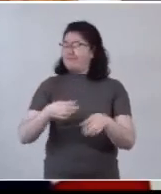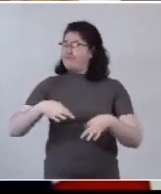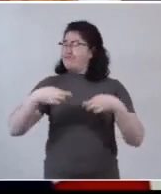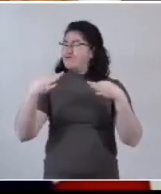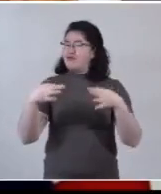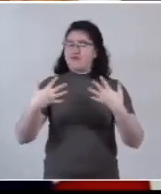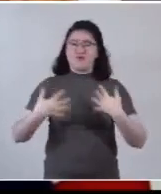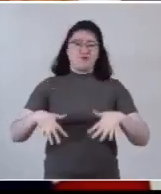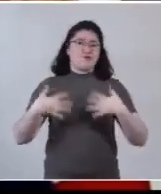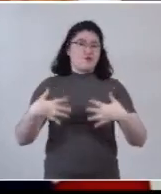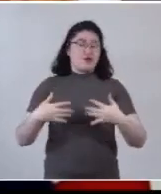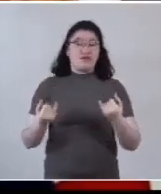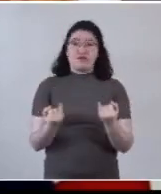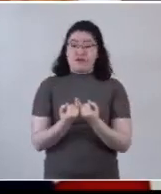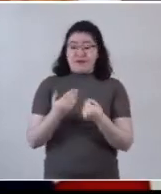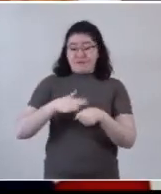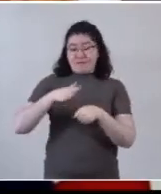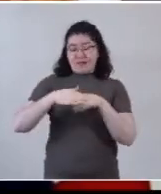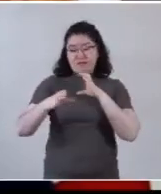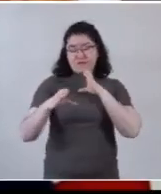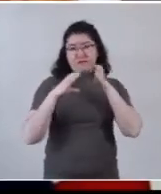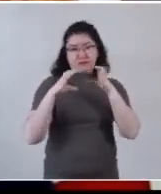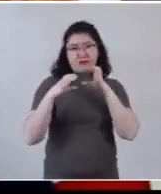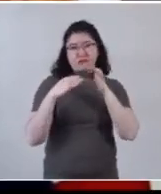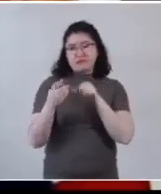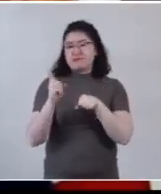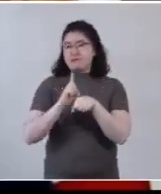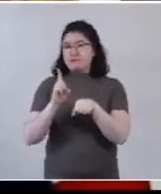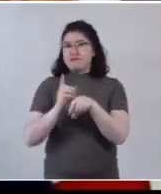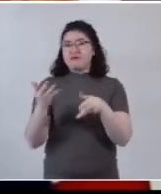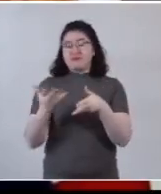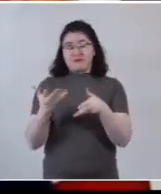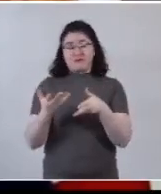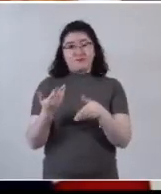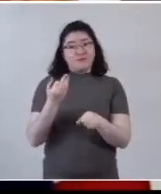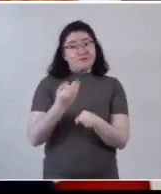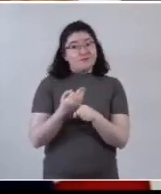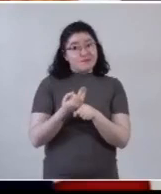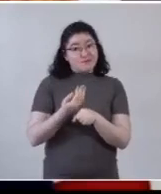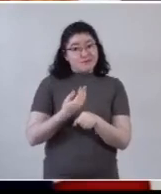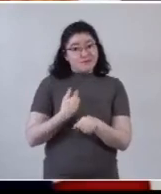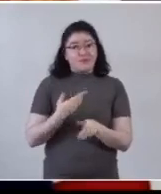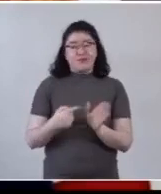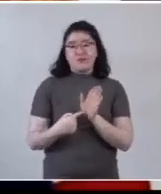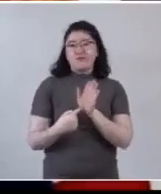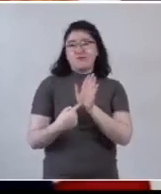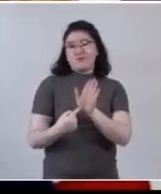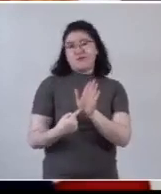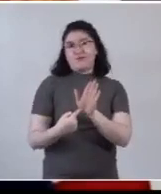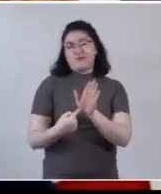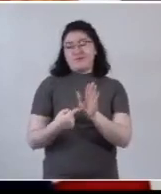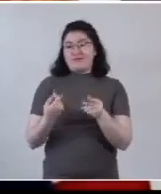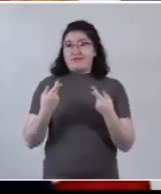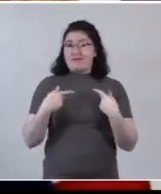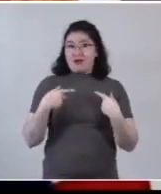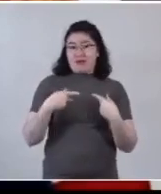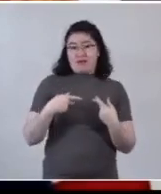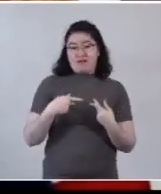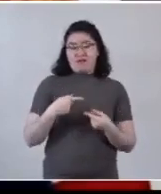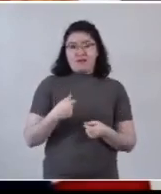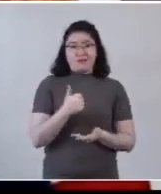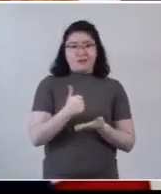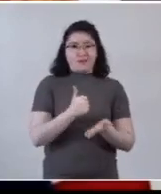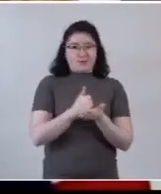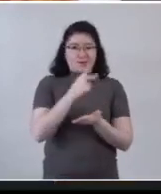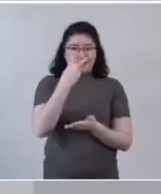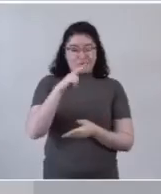cada vez más frecuente que hizo posible poner esto a disposición de los habitantes del Valle